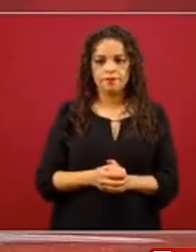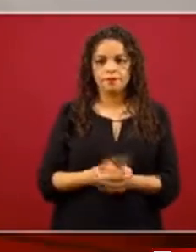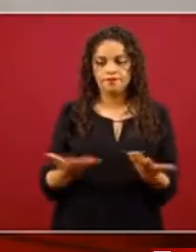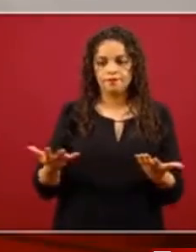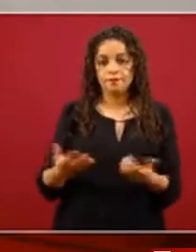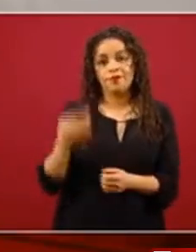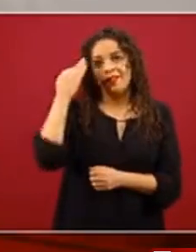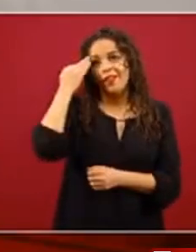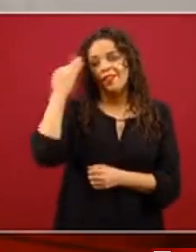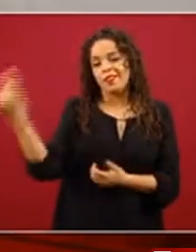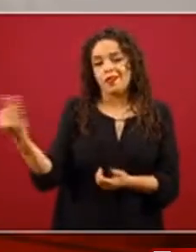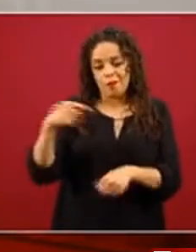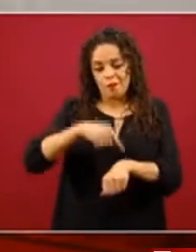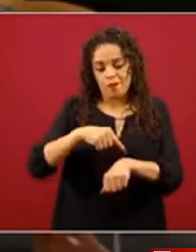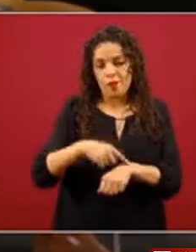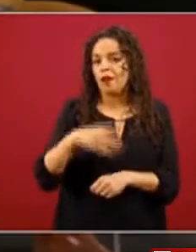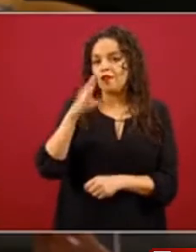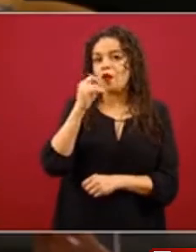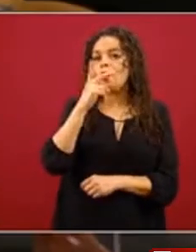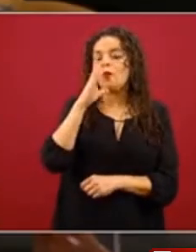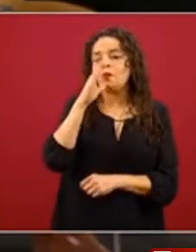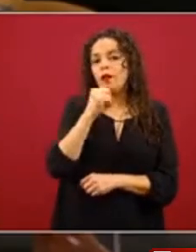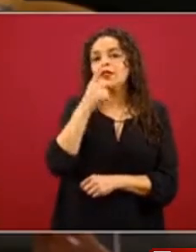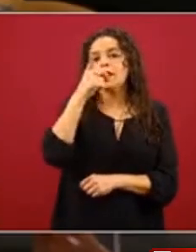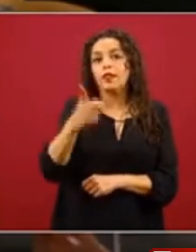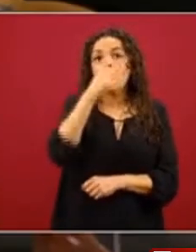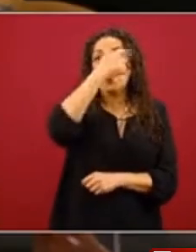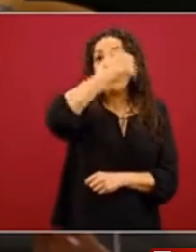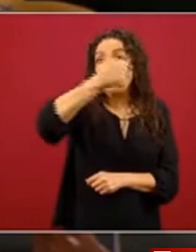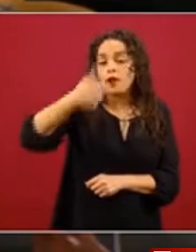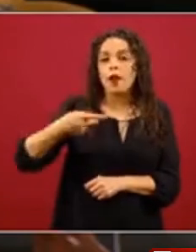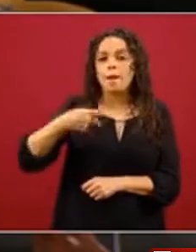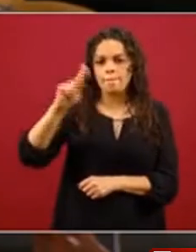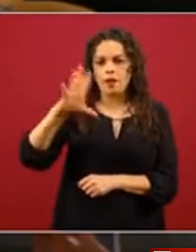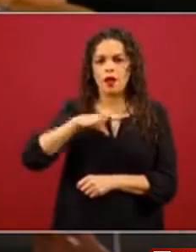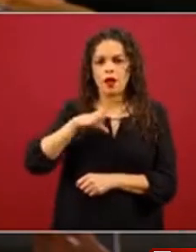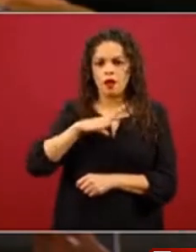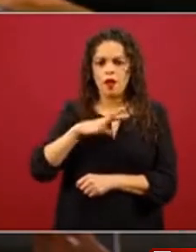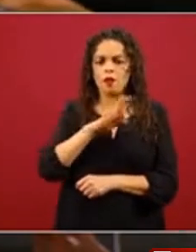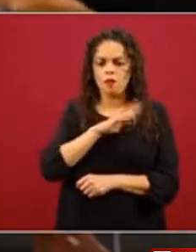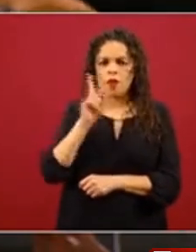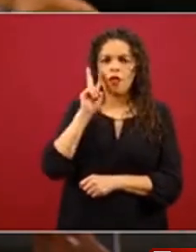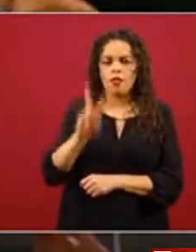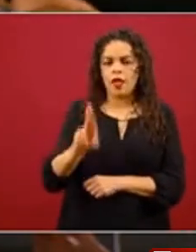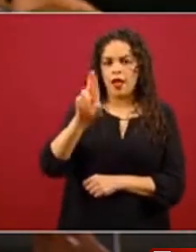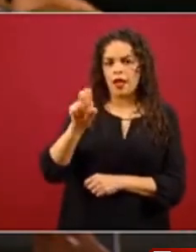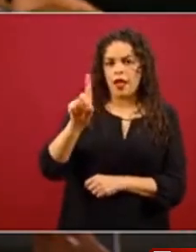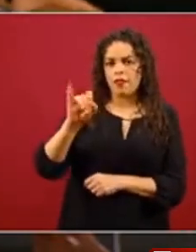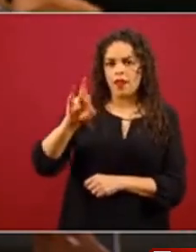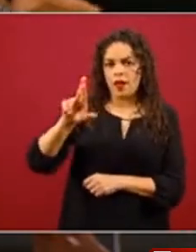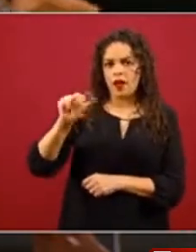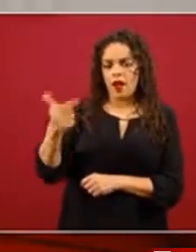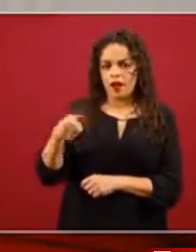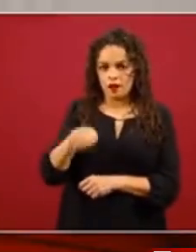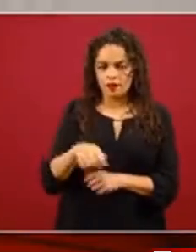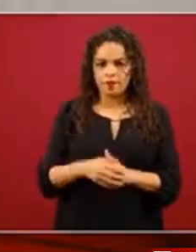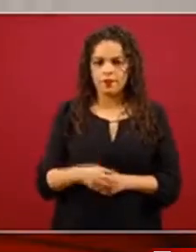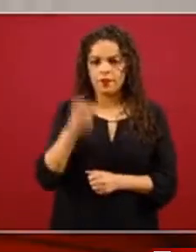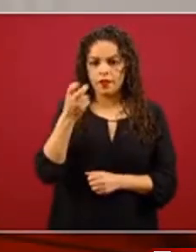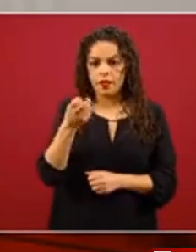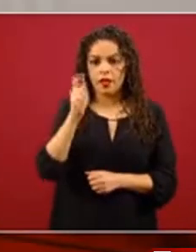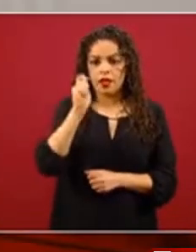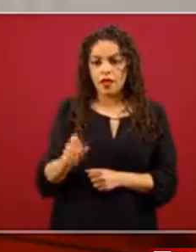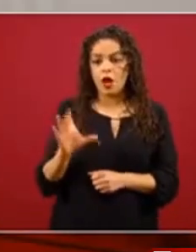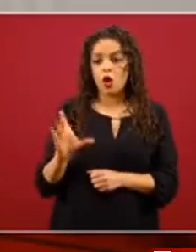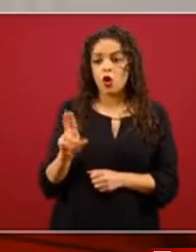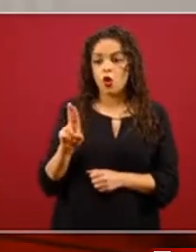cada una de ellas, pero están disponibles en la red IRAG puntualmente. Esta red es para la operación precisamente de los CRUMS,